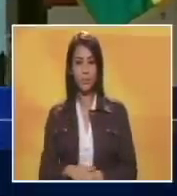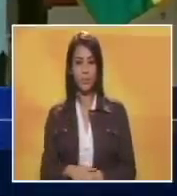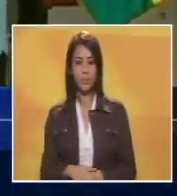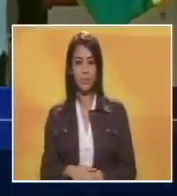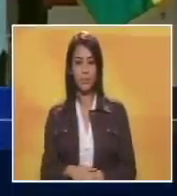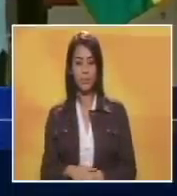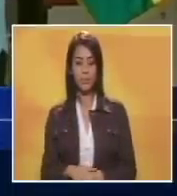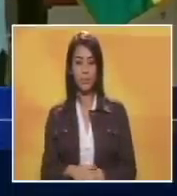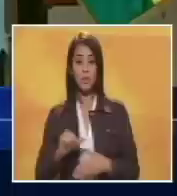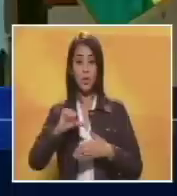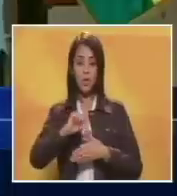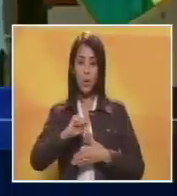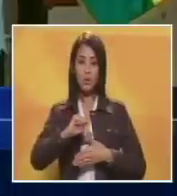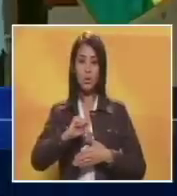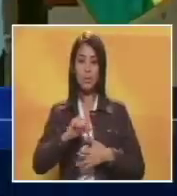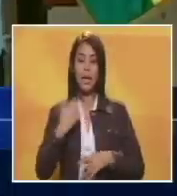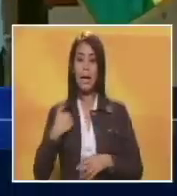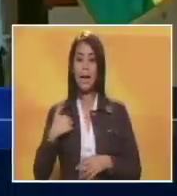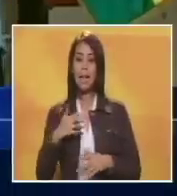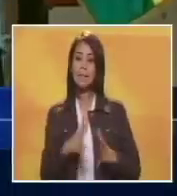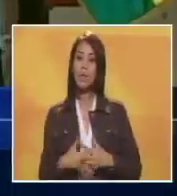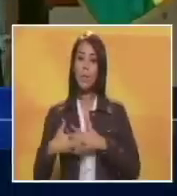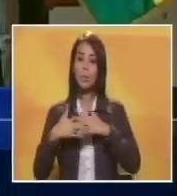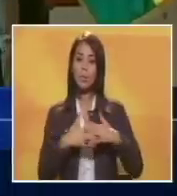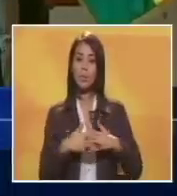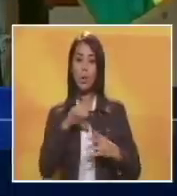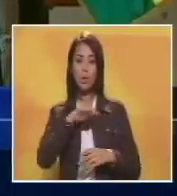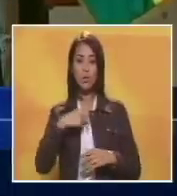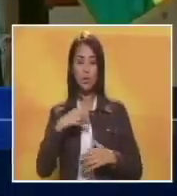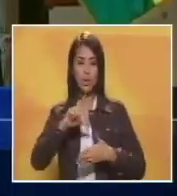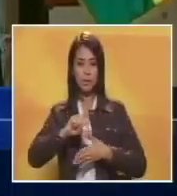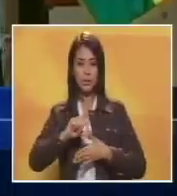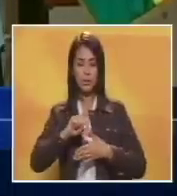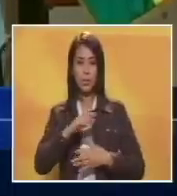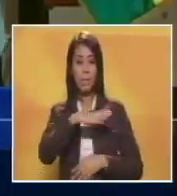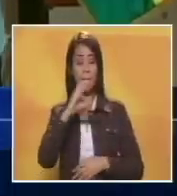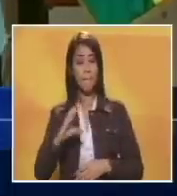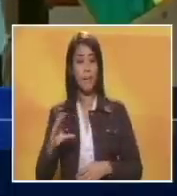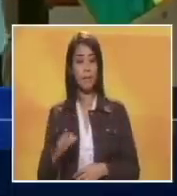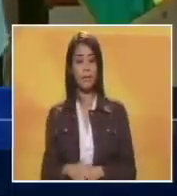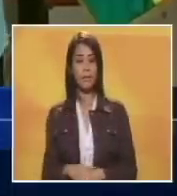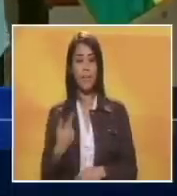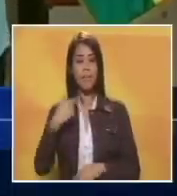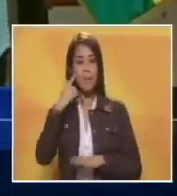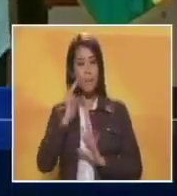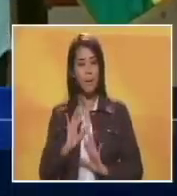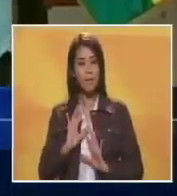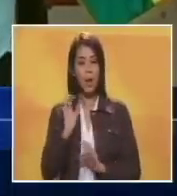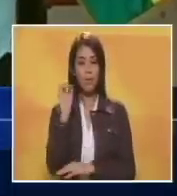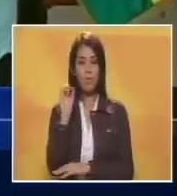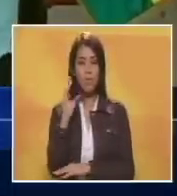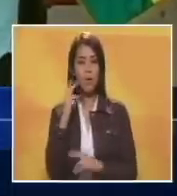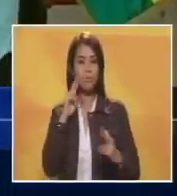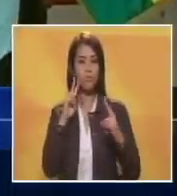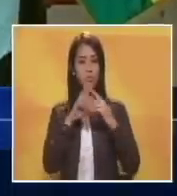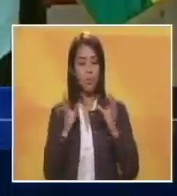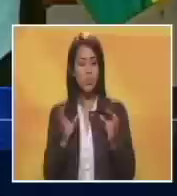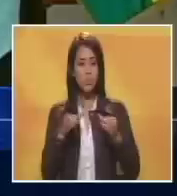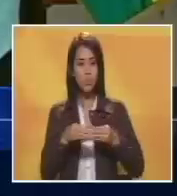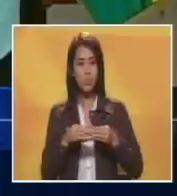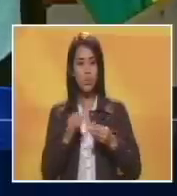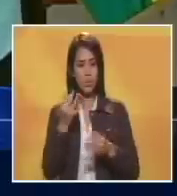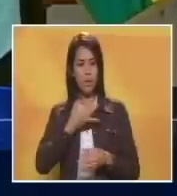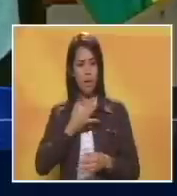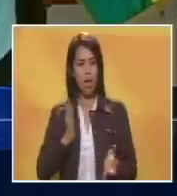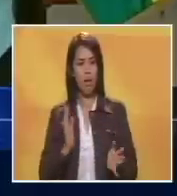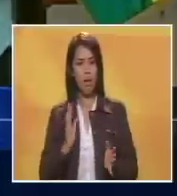De Norteamérica, Canadá, Estados Unidos, con nosotros, los latinoamericanos y caribeños. Debería ser el foro para encontrarnos, ¿verdad?